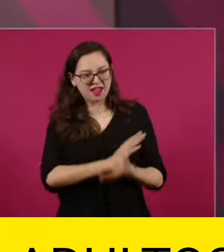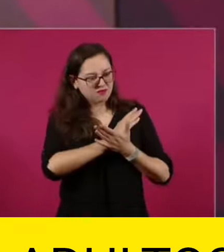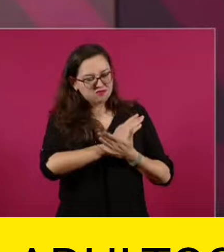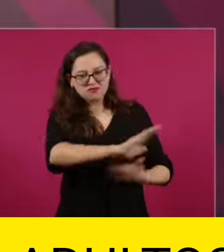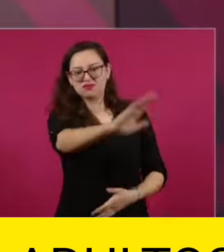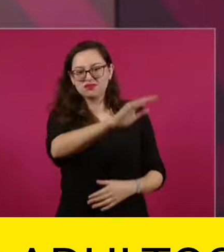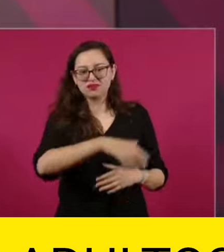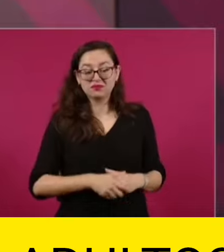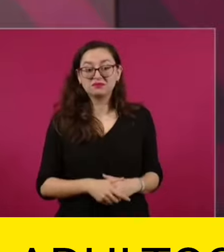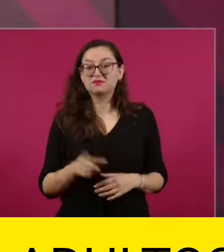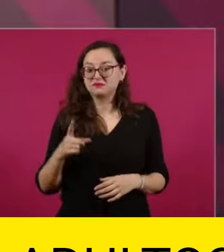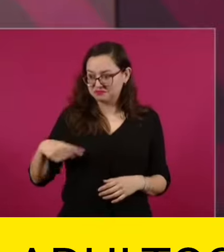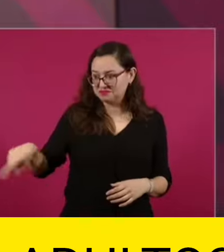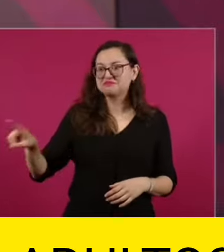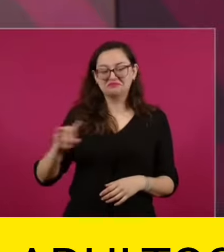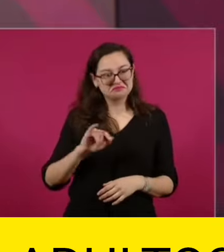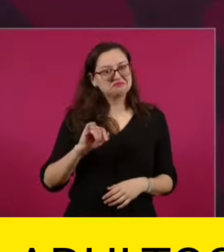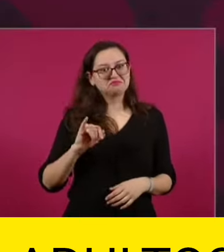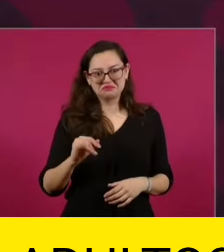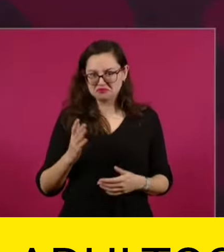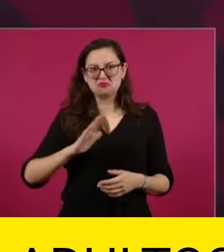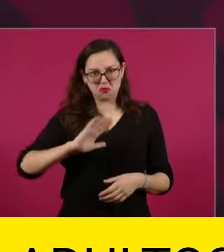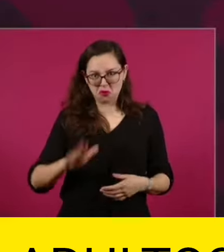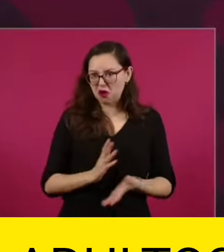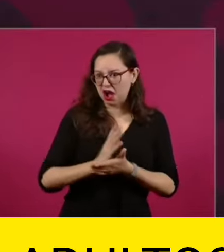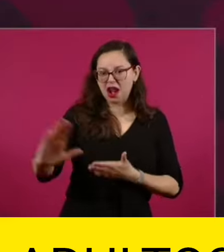Y ya después siguieron los vivas.